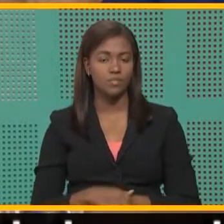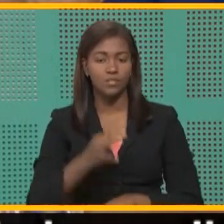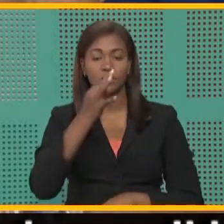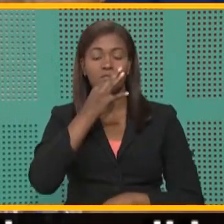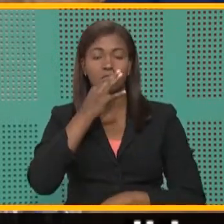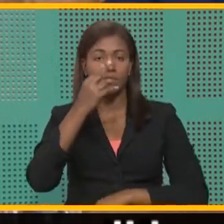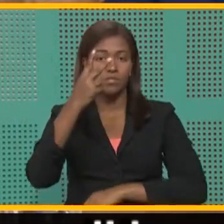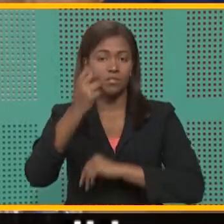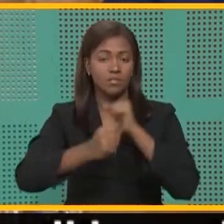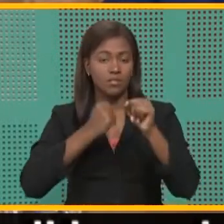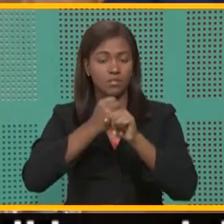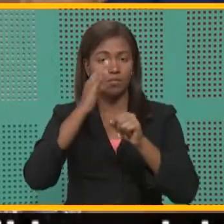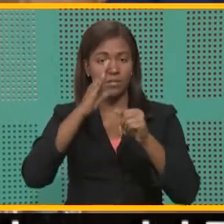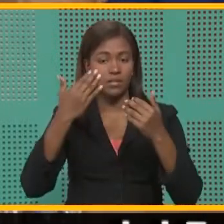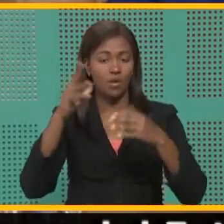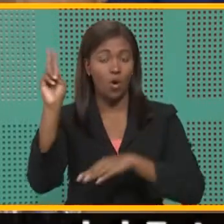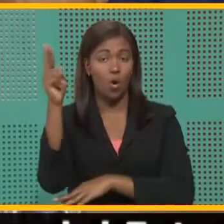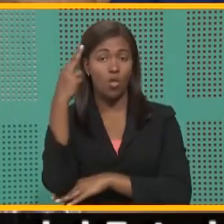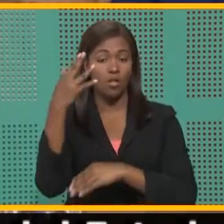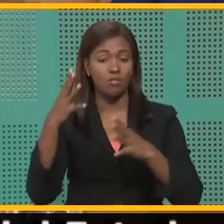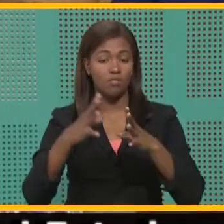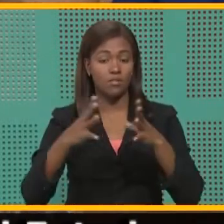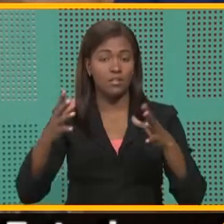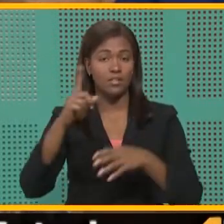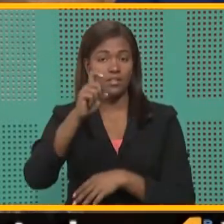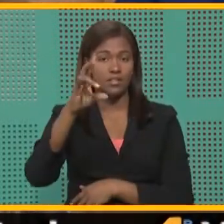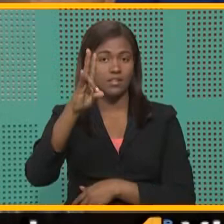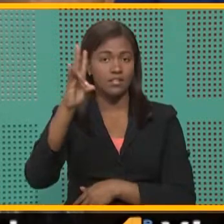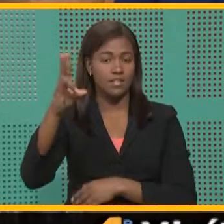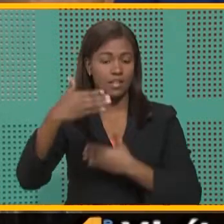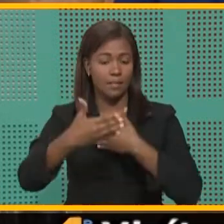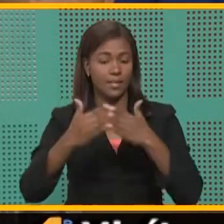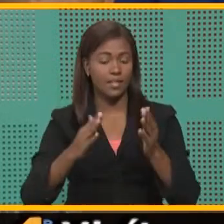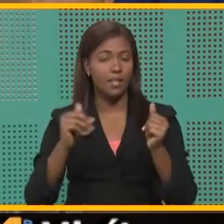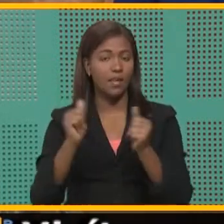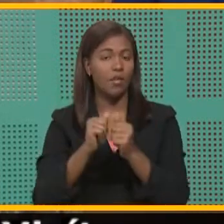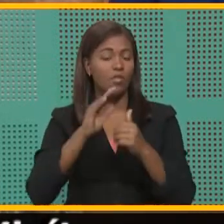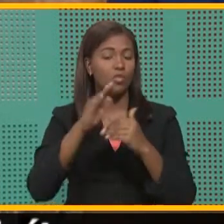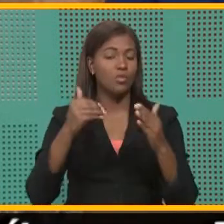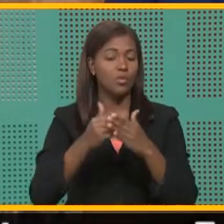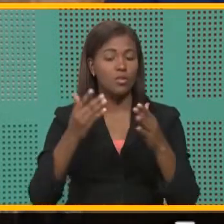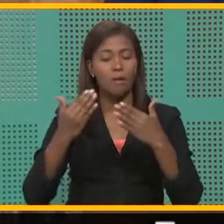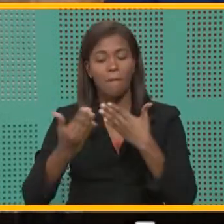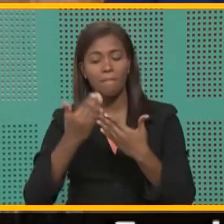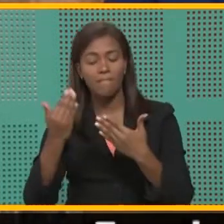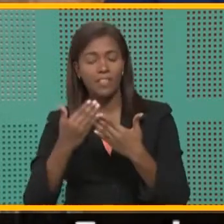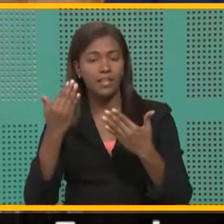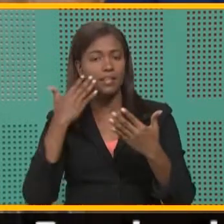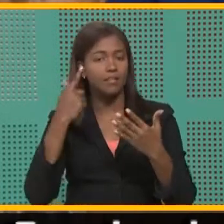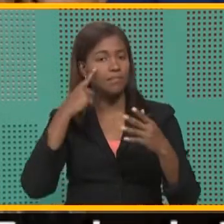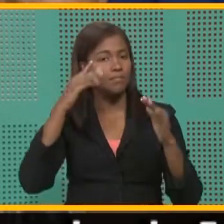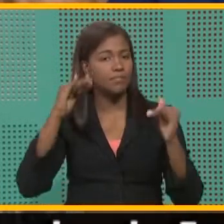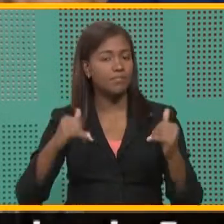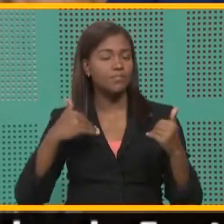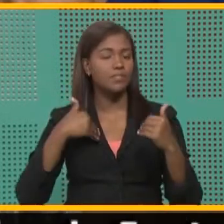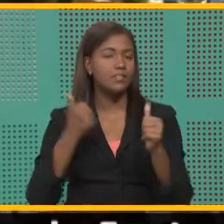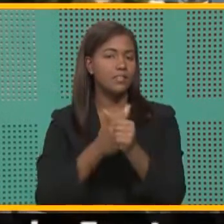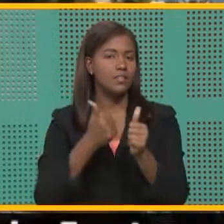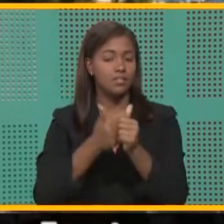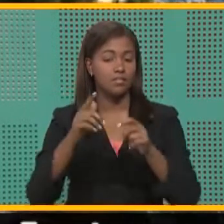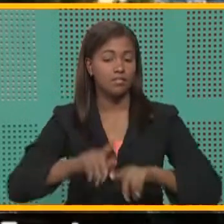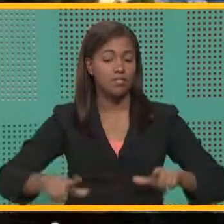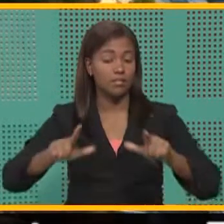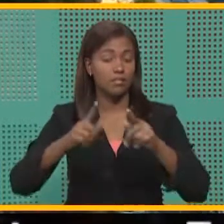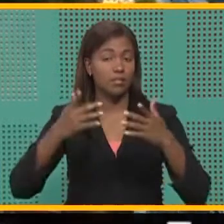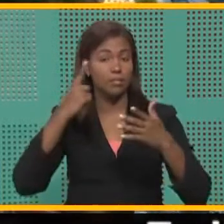años estaremos abriendo un hotel de 177 habitaciones con todas las amenidades y facilidades que se esperan de esta gran ciudad